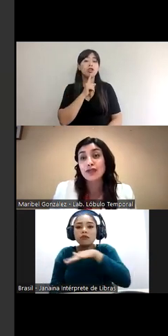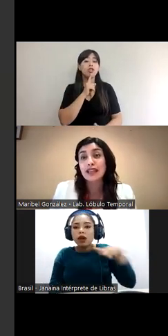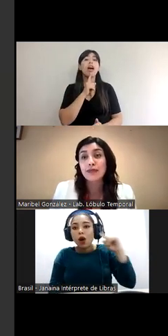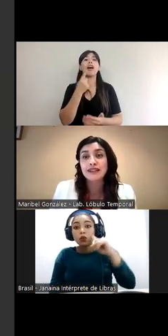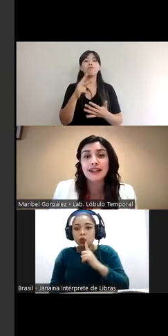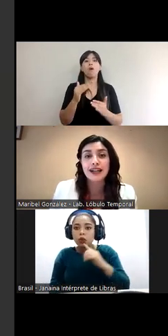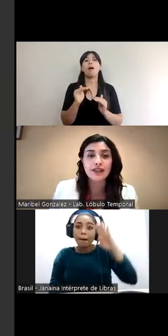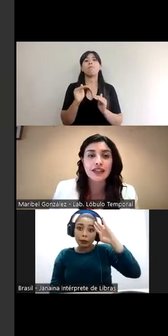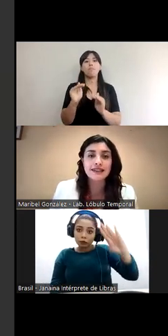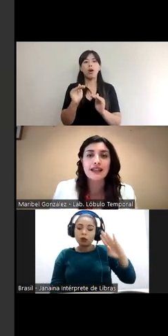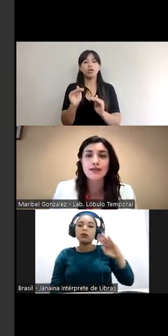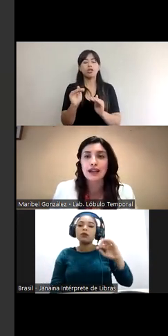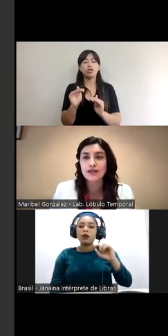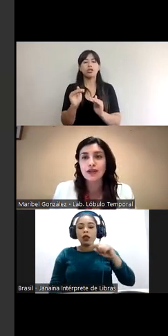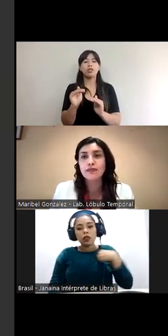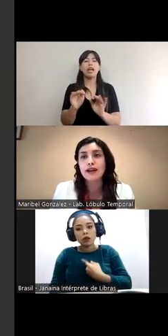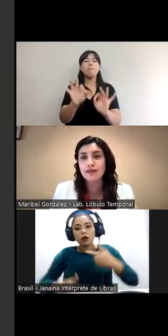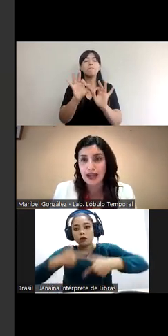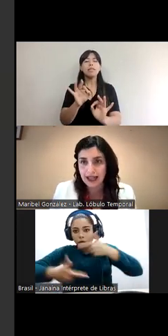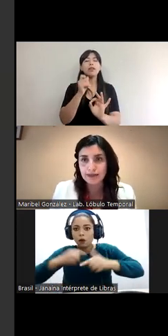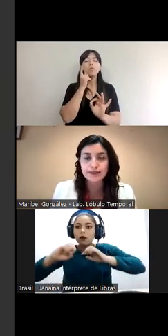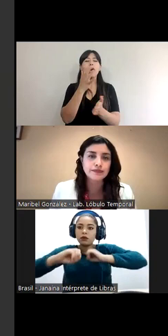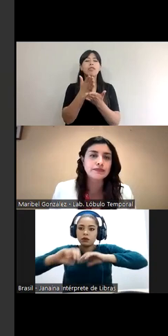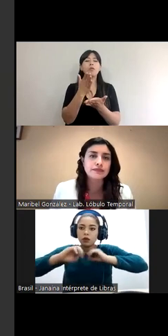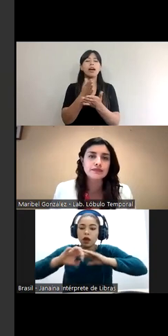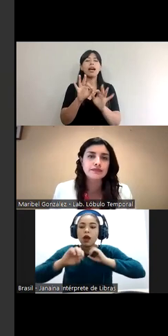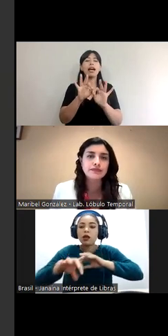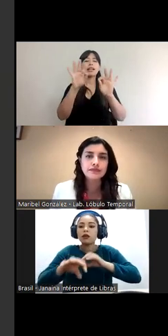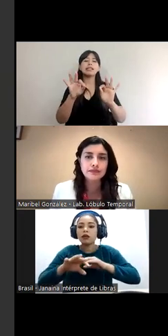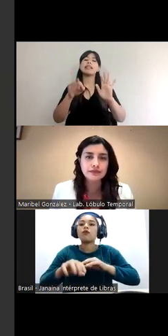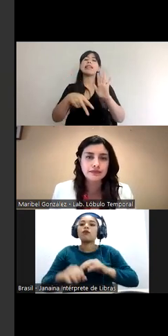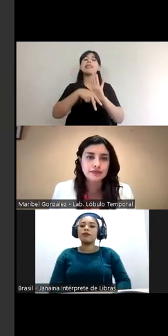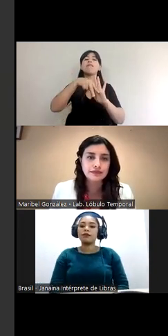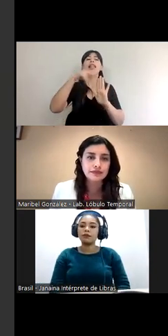que nosotros estábamos trabajando, que es la educación parvularia.